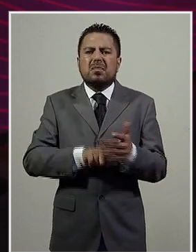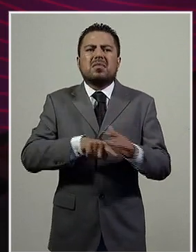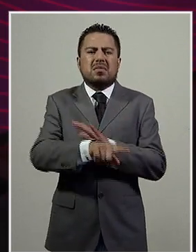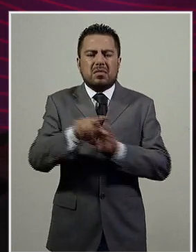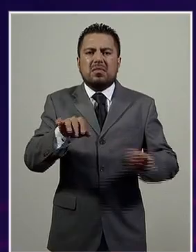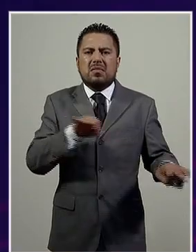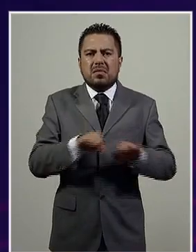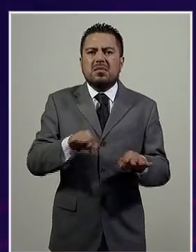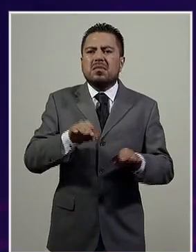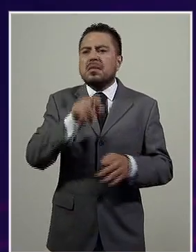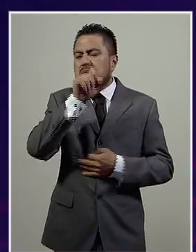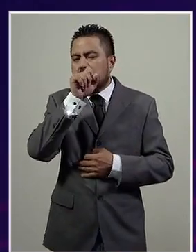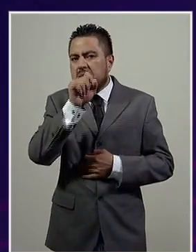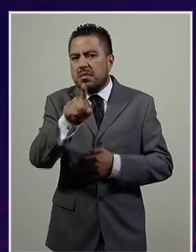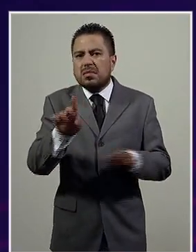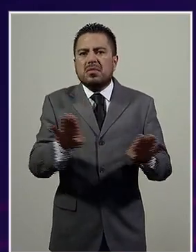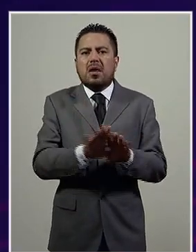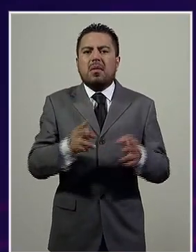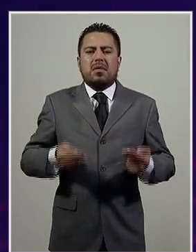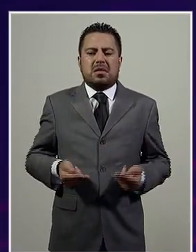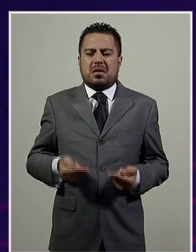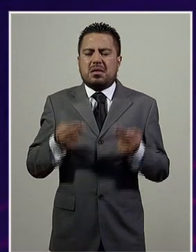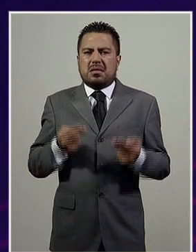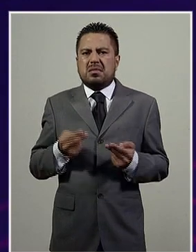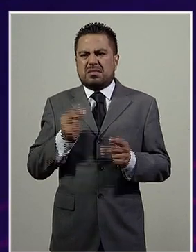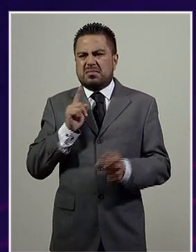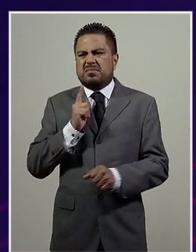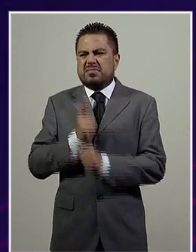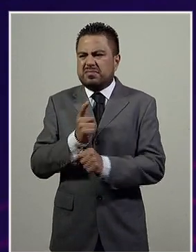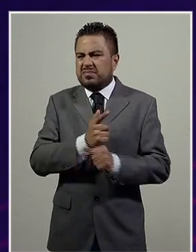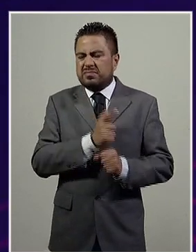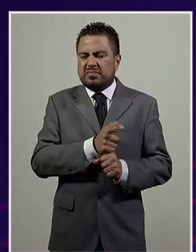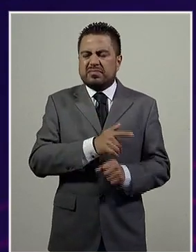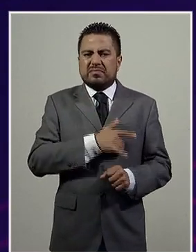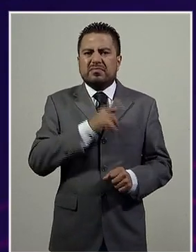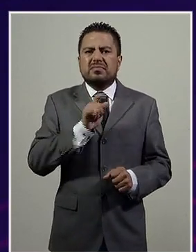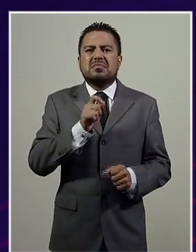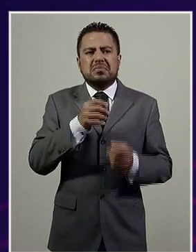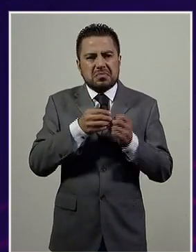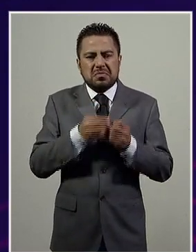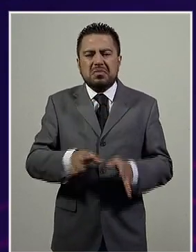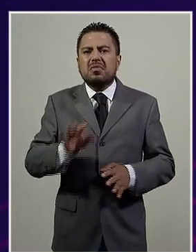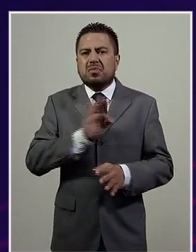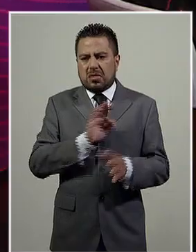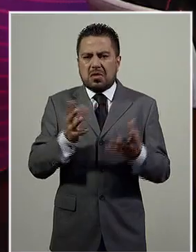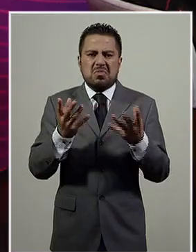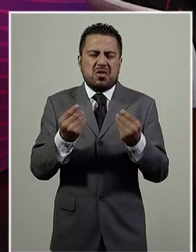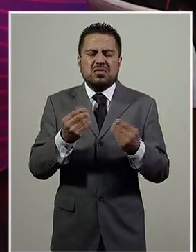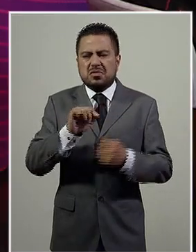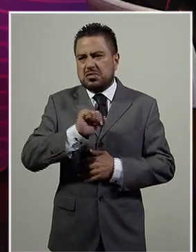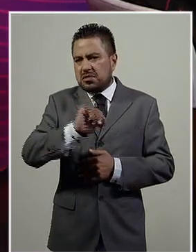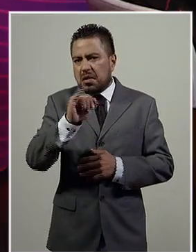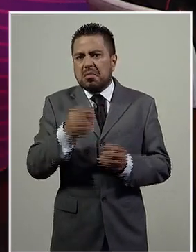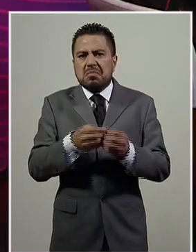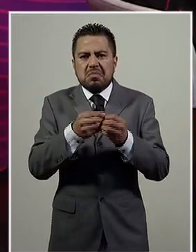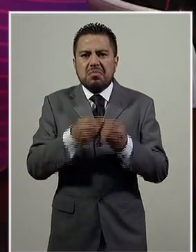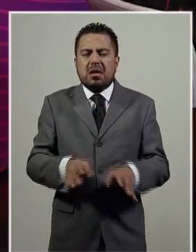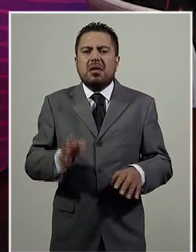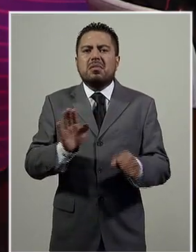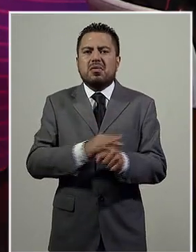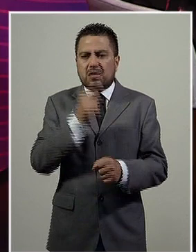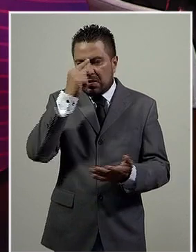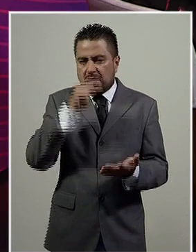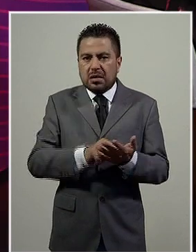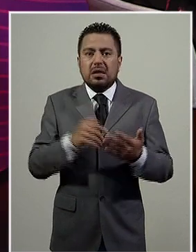laboral, sino también como cliente te estigmatizan. Sí, ¿no? Pues pierden mucho, ¿no? Pierden muchísimo, porque creo que